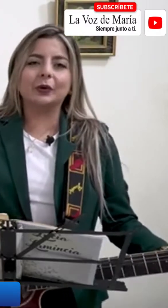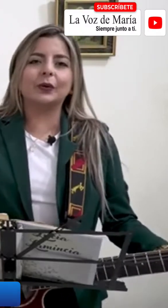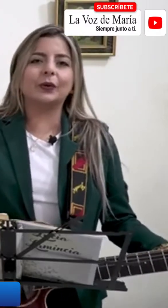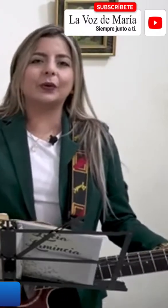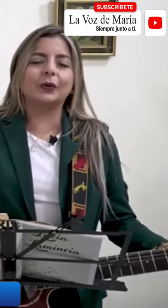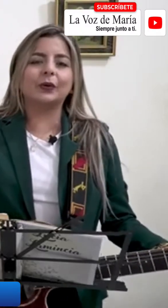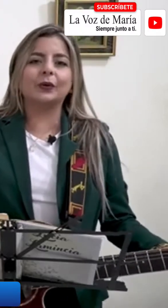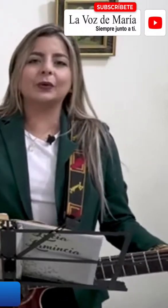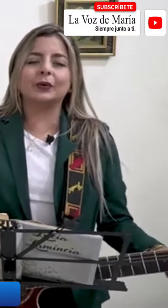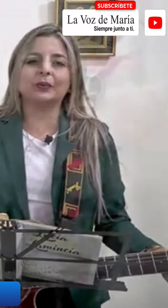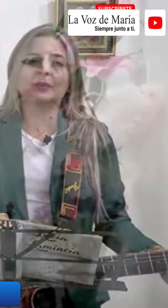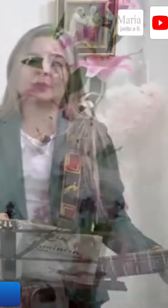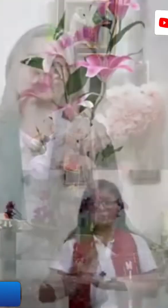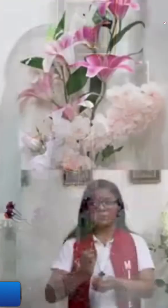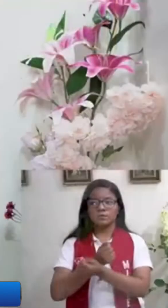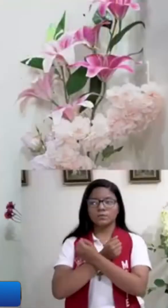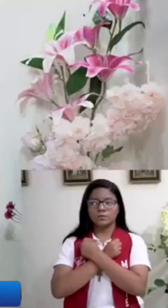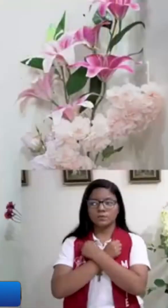de